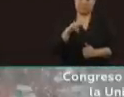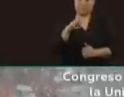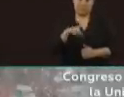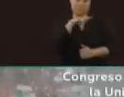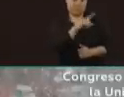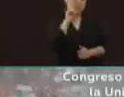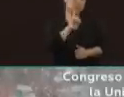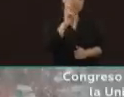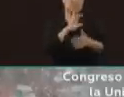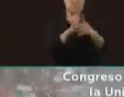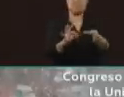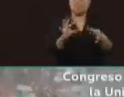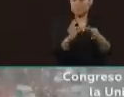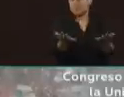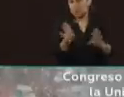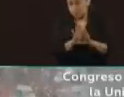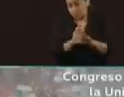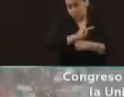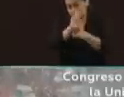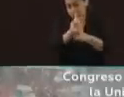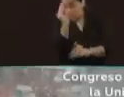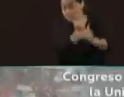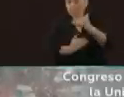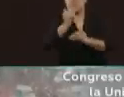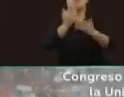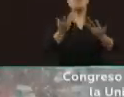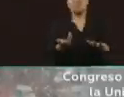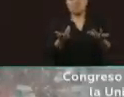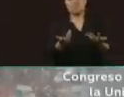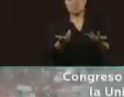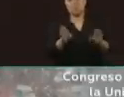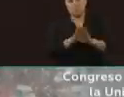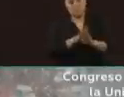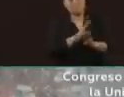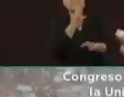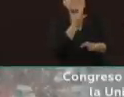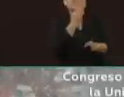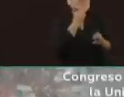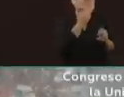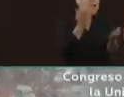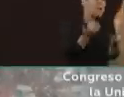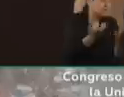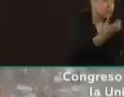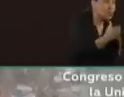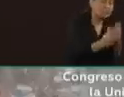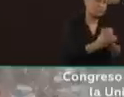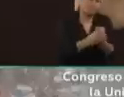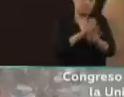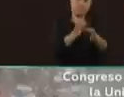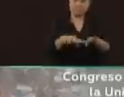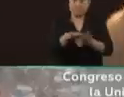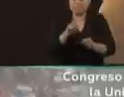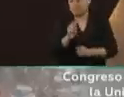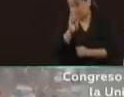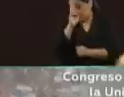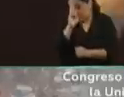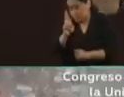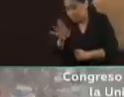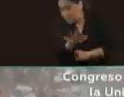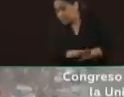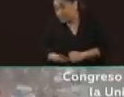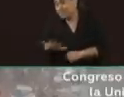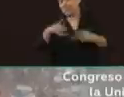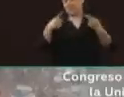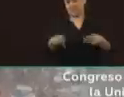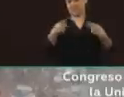enseñó que el éxito de una nación no se mide por sus logros materiales, sino por la dignidad con la que vive